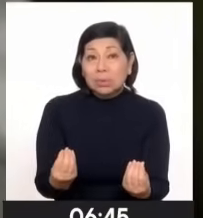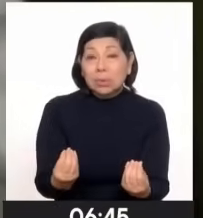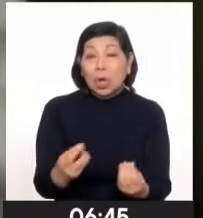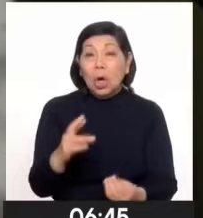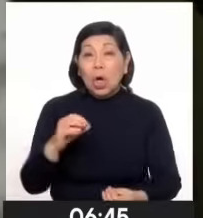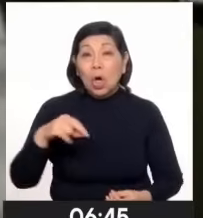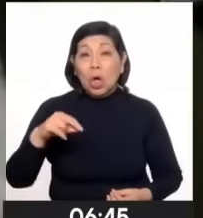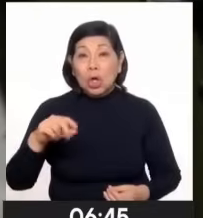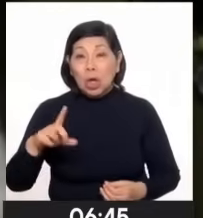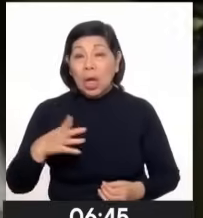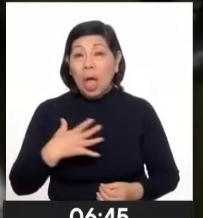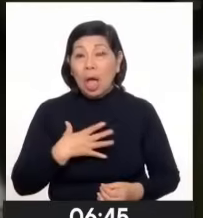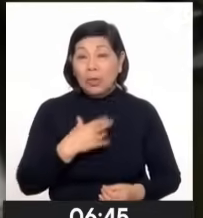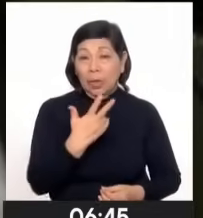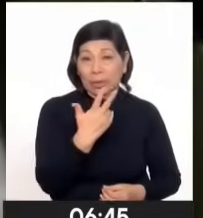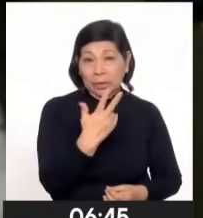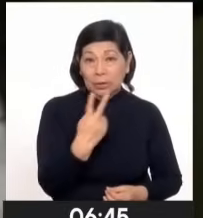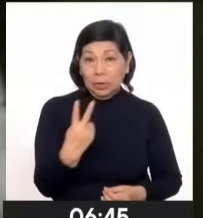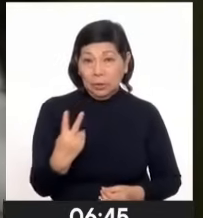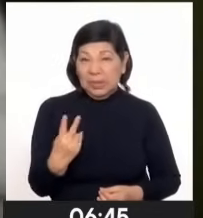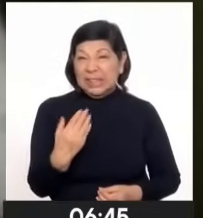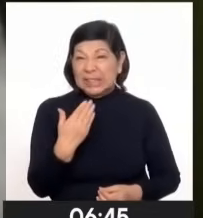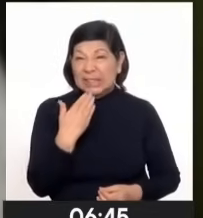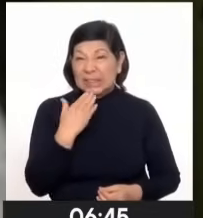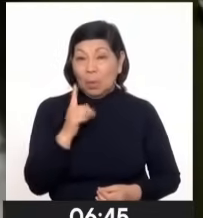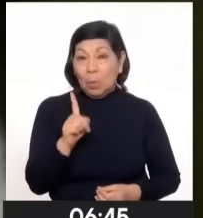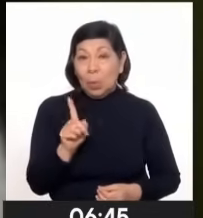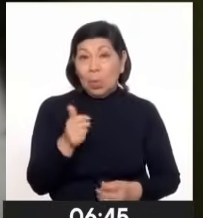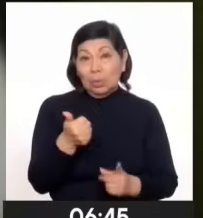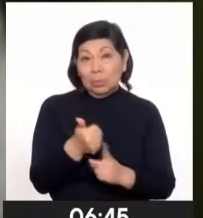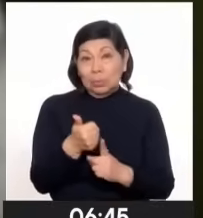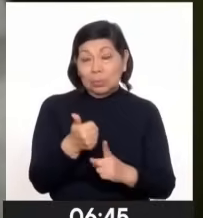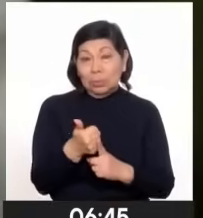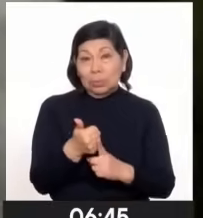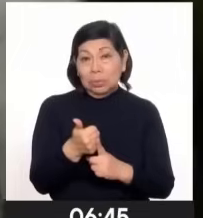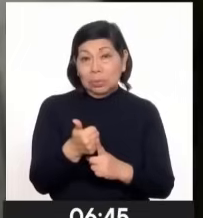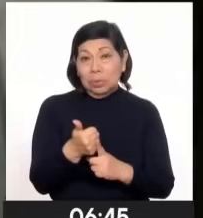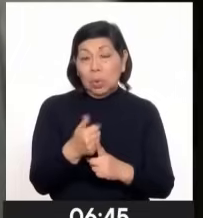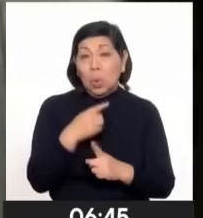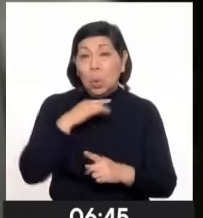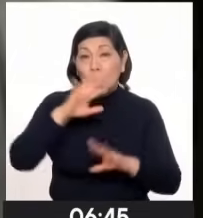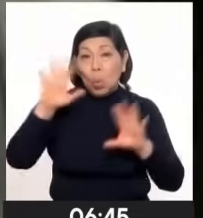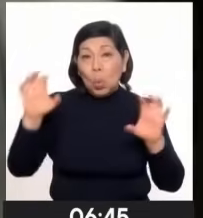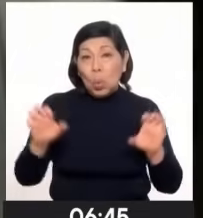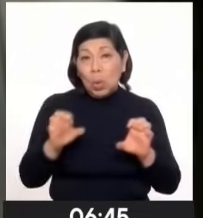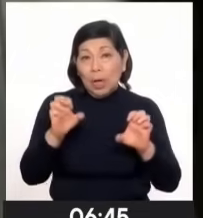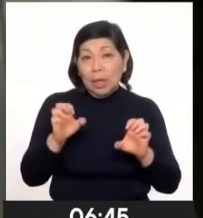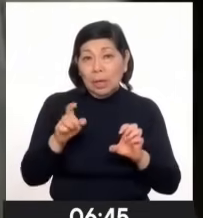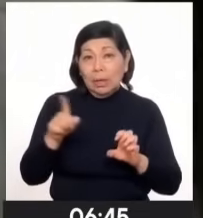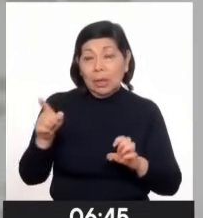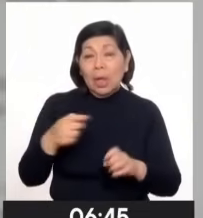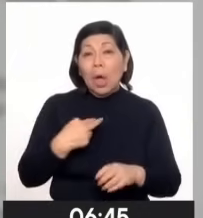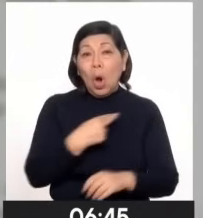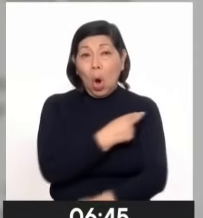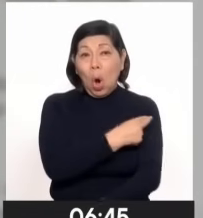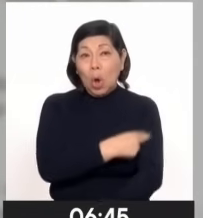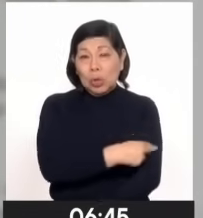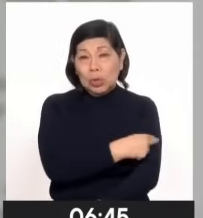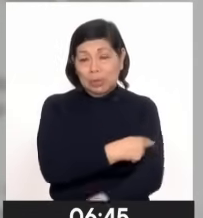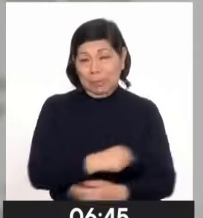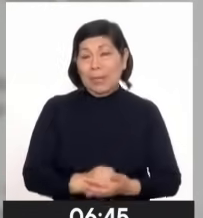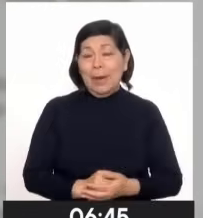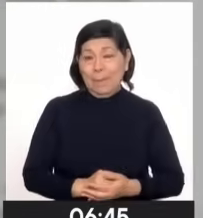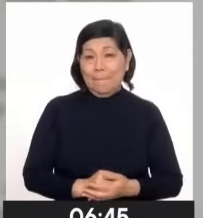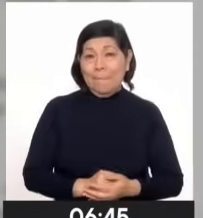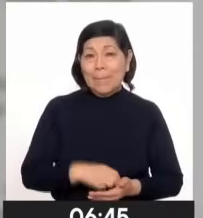quisocala Quispe de 32 años quien llegó por sus propios medios emergencias del Hospital Regional el